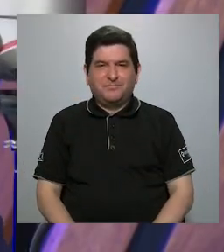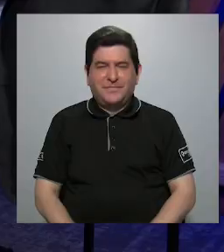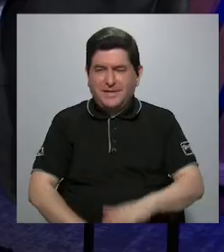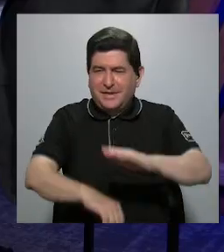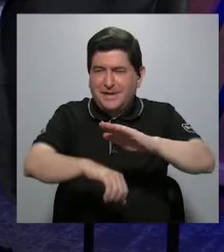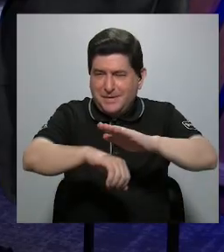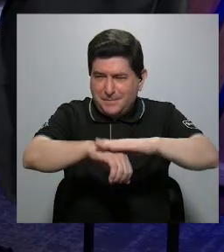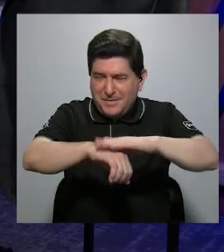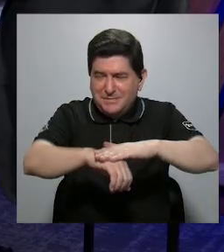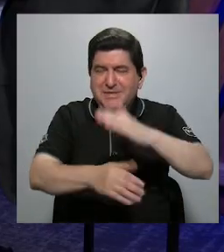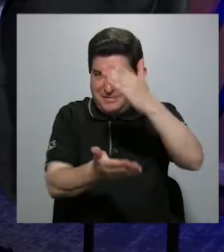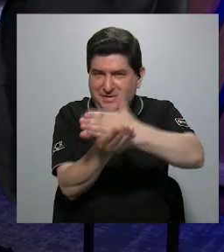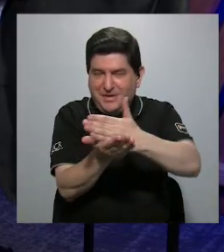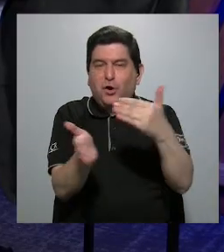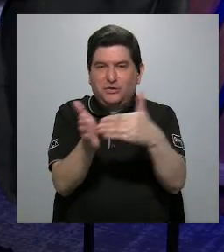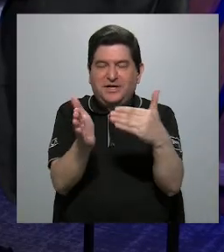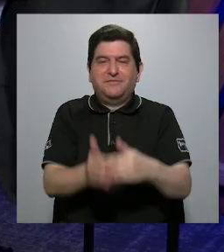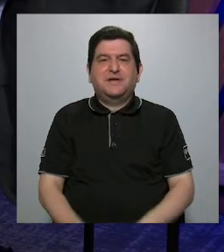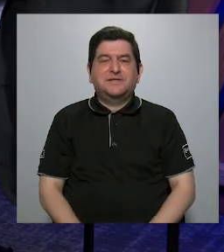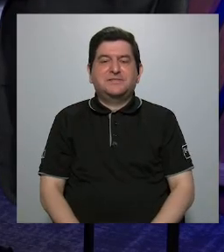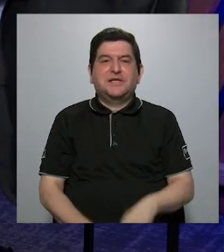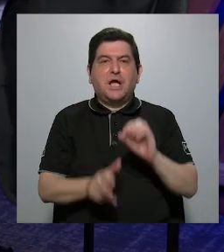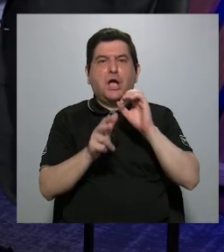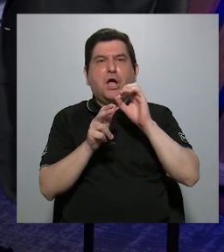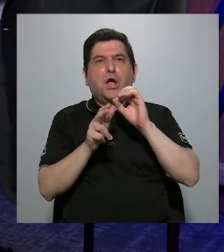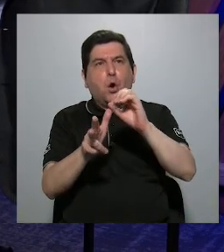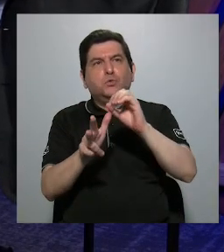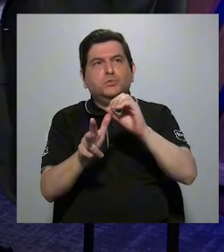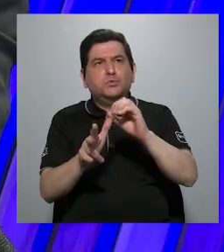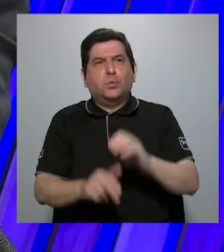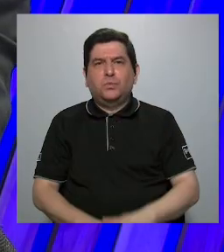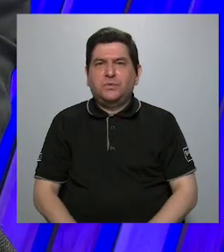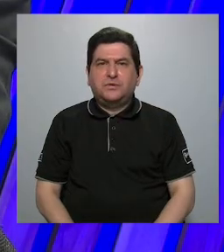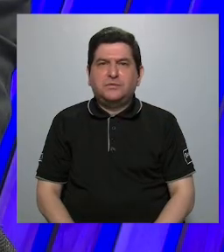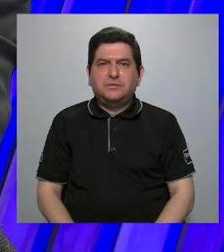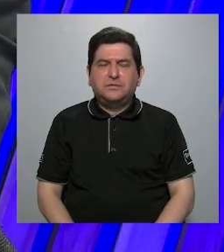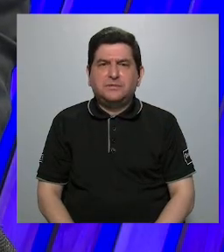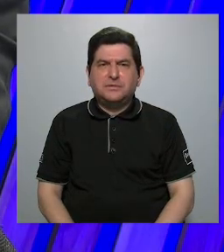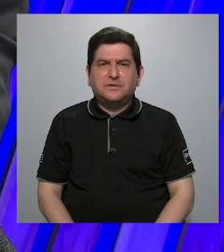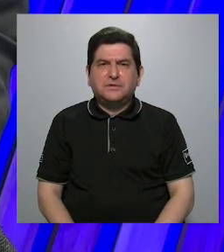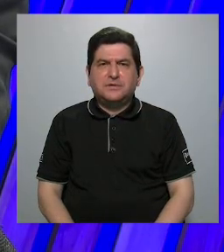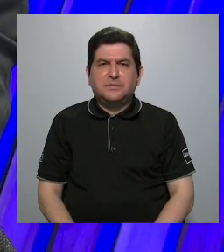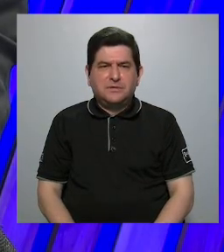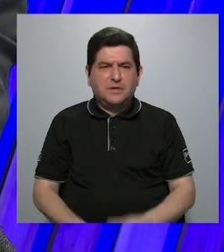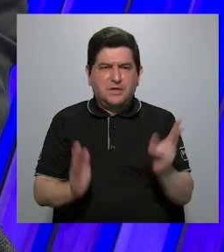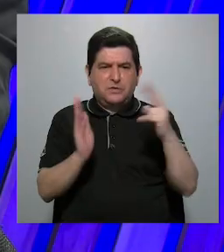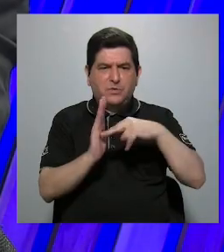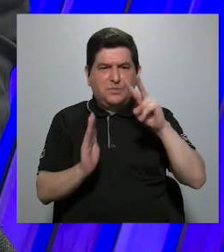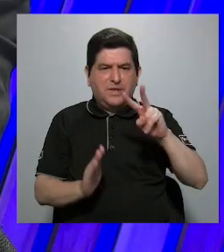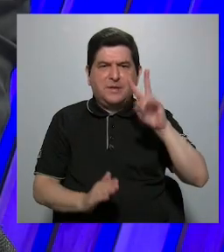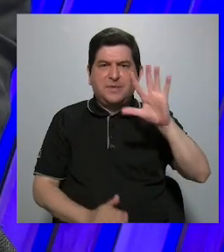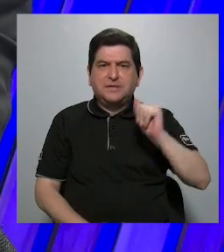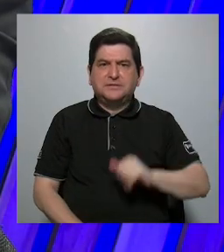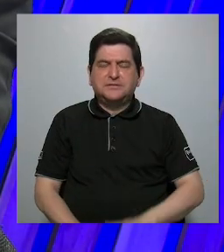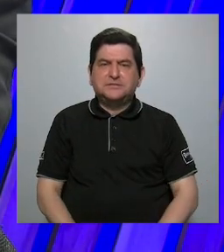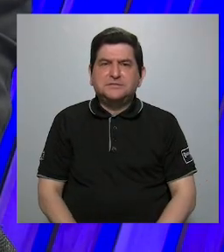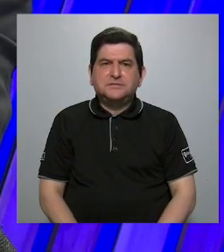voy a interrumpirlo otra vez, don Gabriel, y ¿sí? es que en octubre de